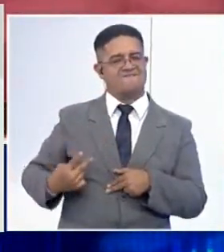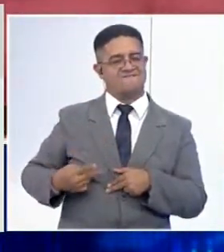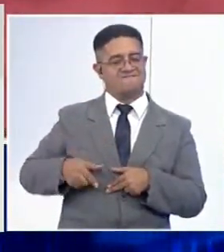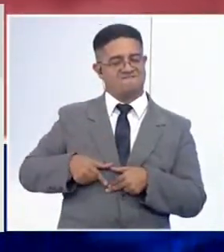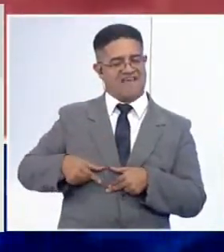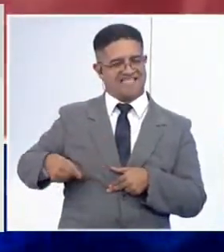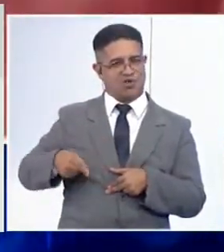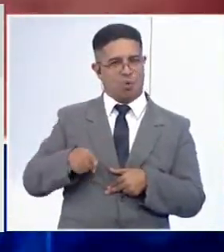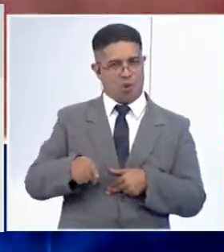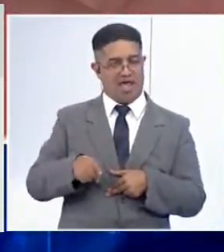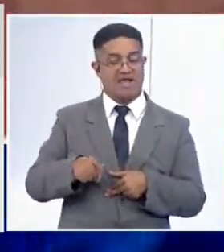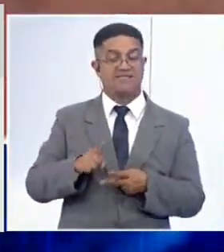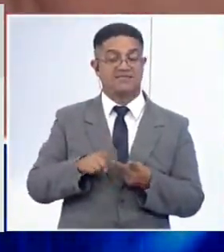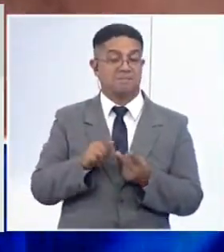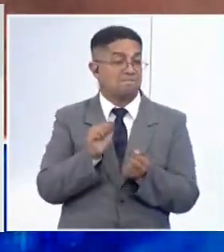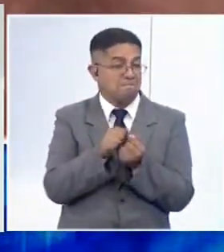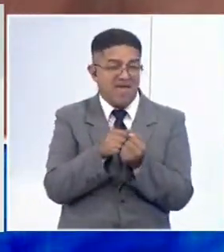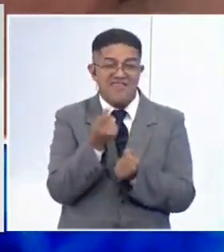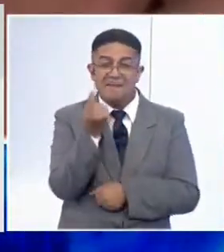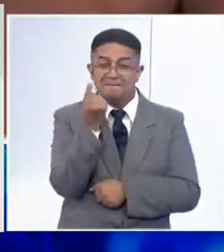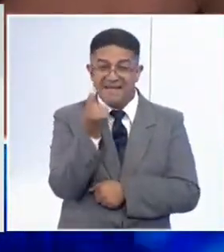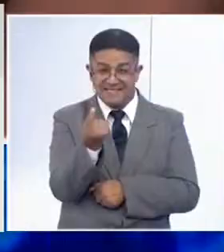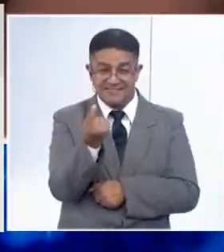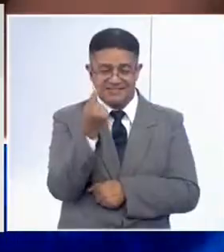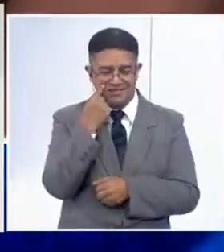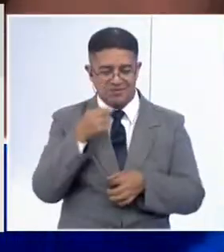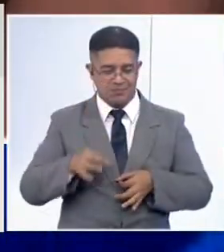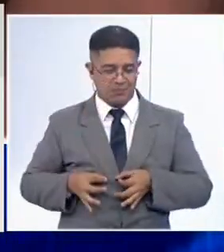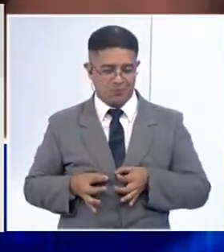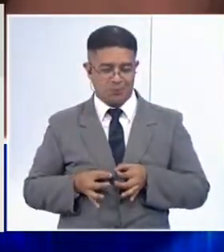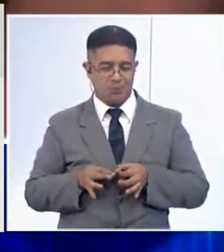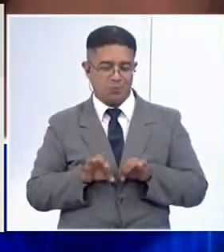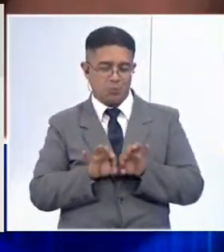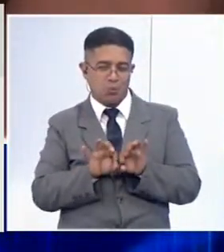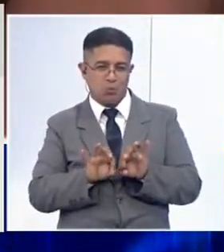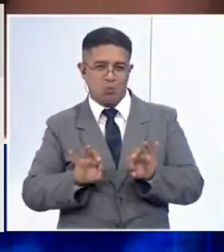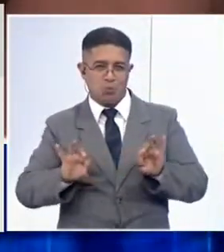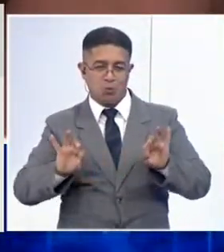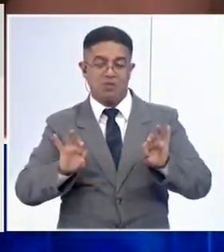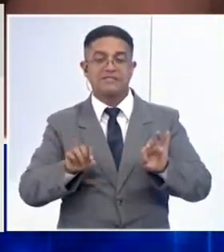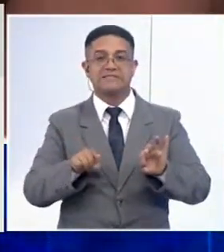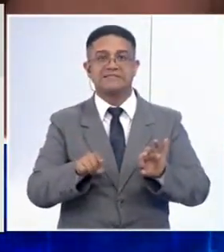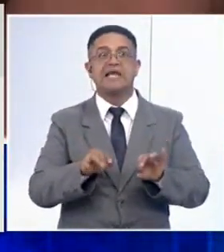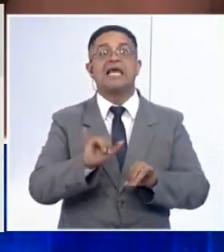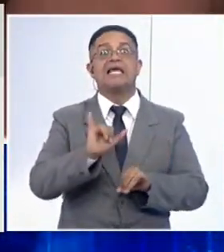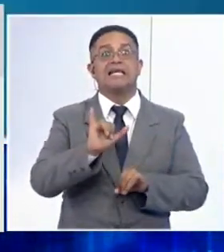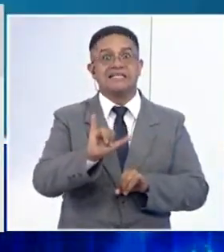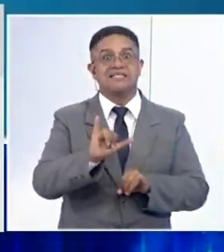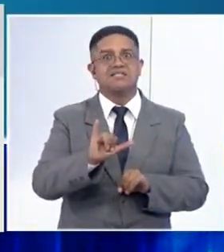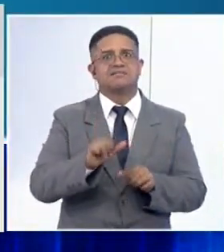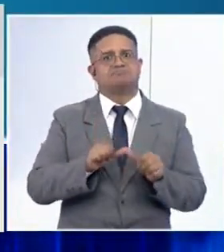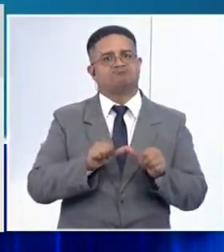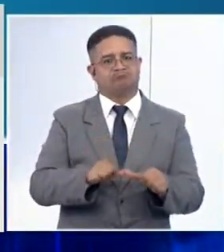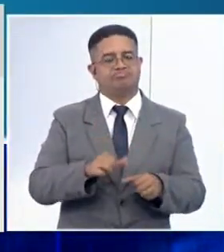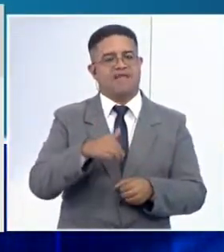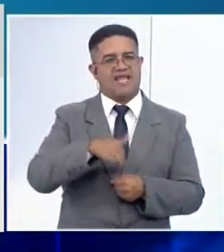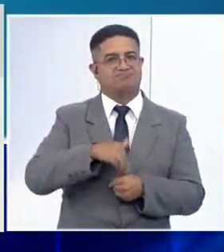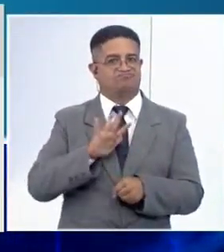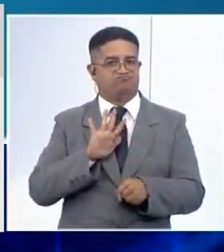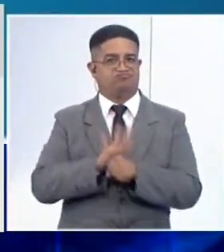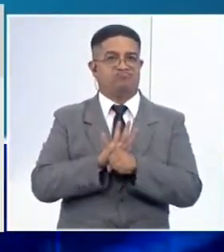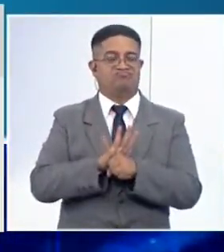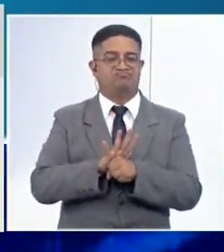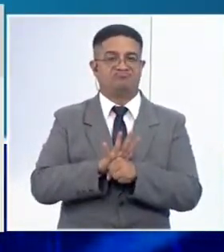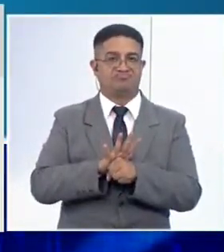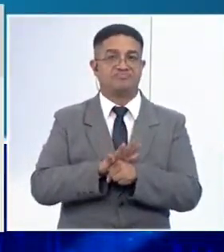estos cálculos de menor tamaño salen por un conducto que se llama el conducto cístico y se instauran en el colédoco. Entonces este colédoco